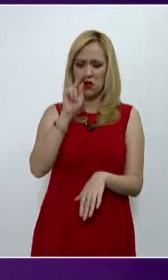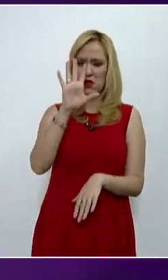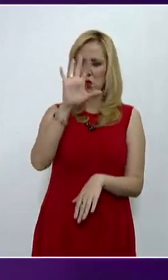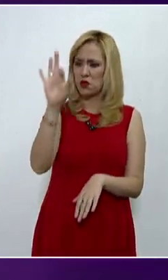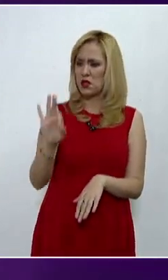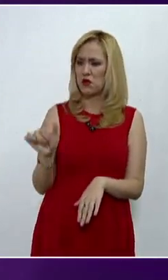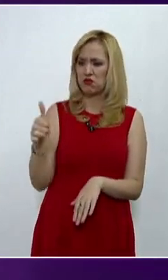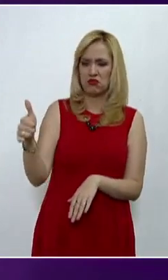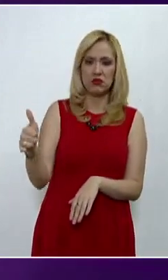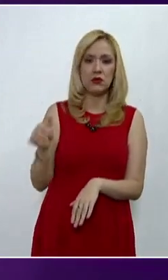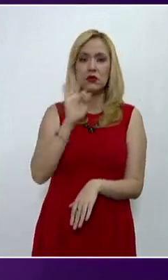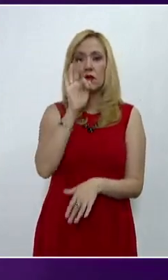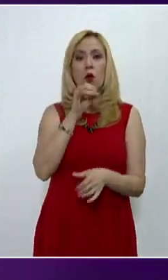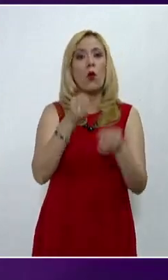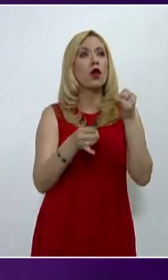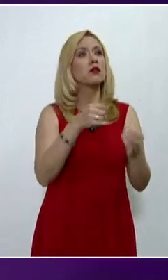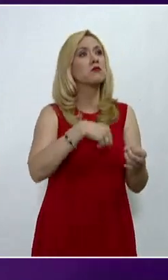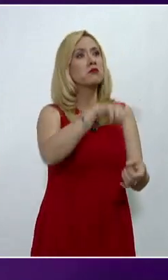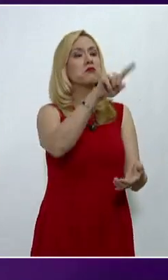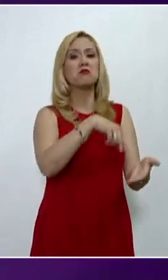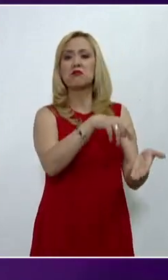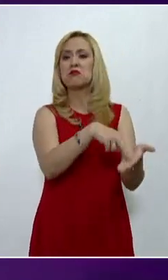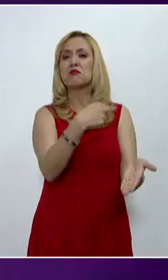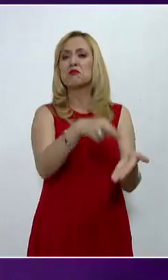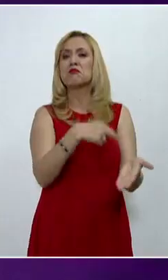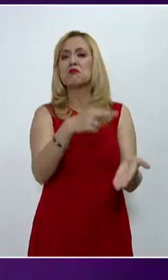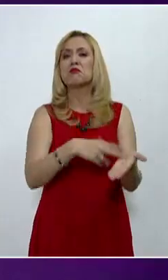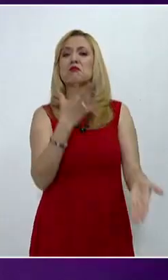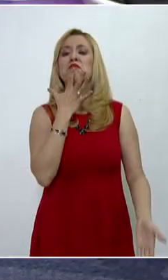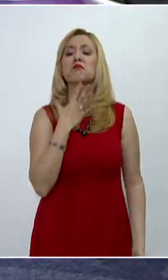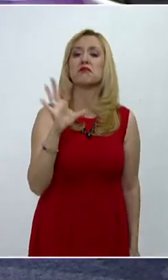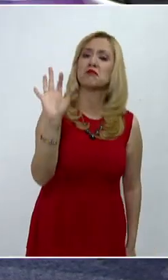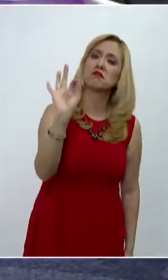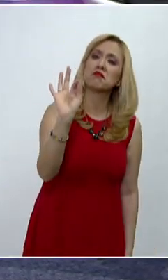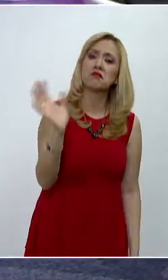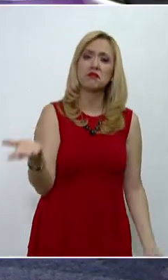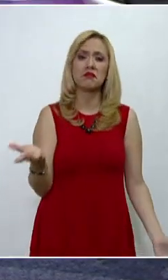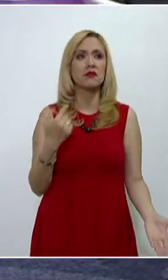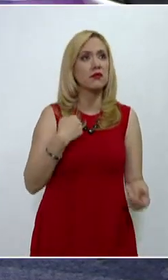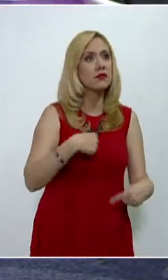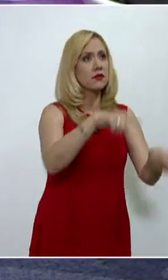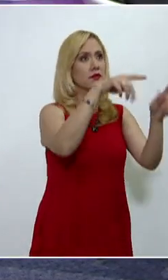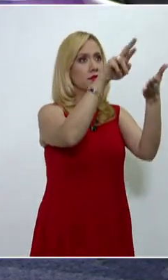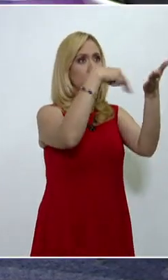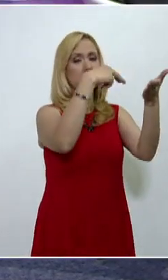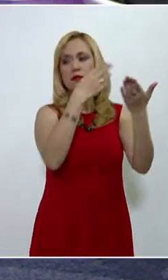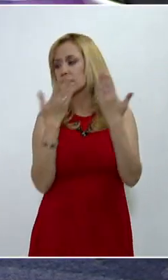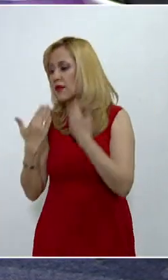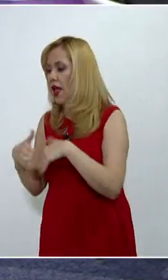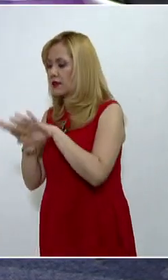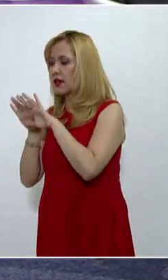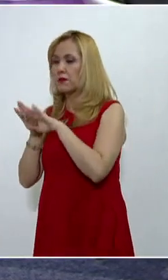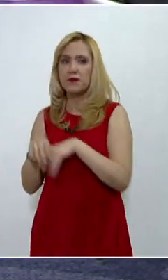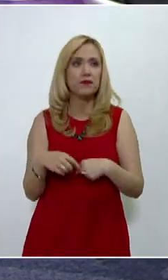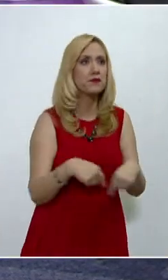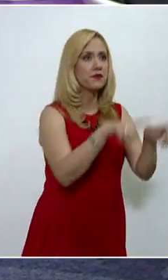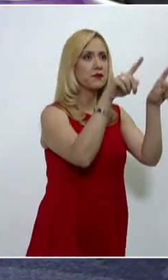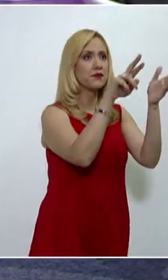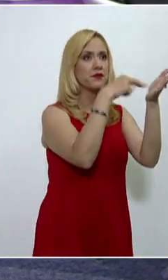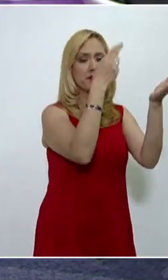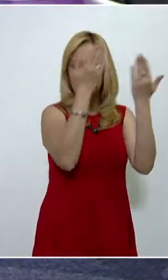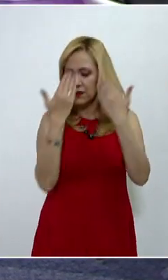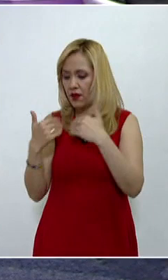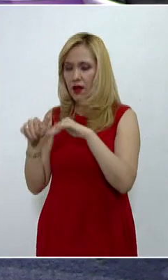85%. Cuando una firma ante el juez no nos cuesta nada a nadie, ¿no? O sea, más allá del pasaje de ir y firmar y regresarte a tu casa no te cuesta nada, ¿no? Y en cambio